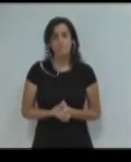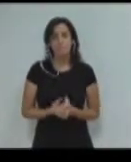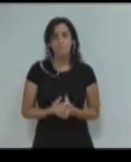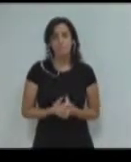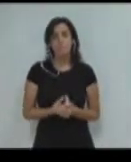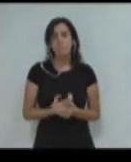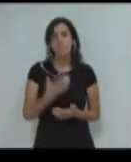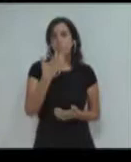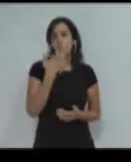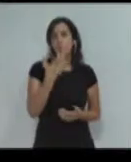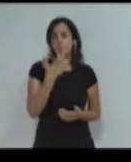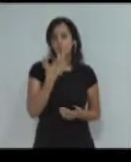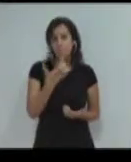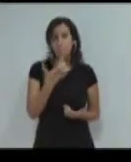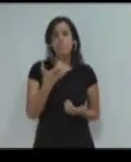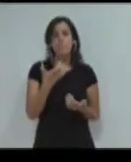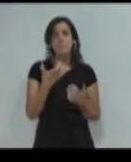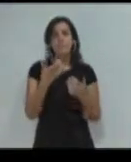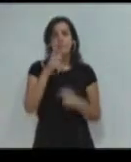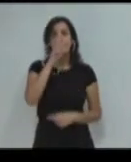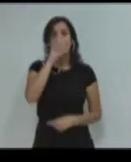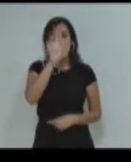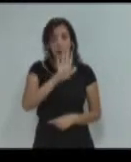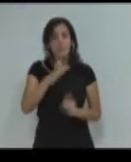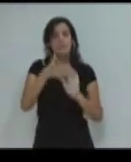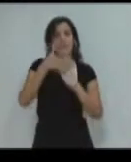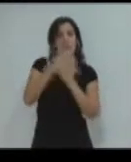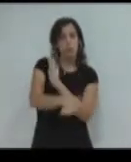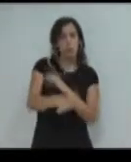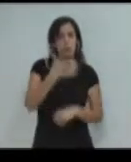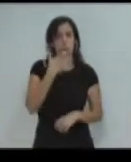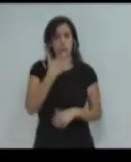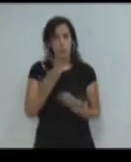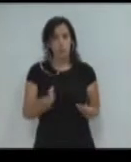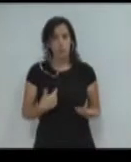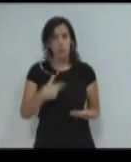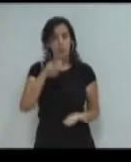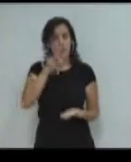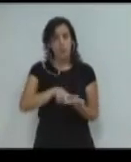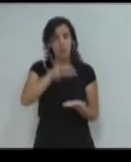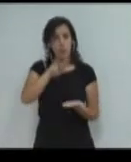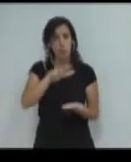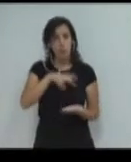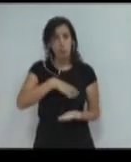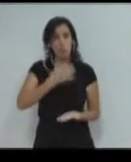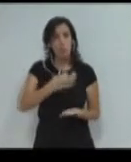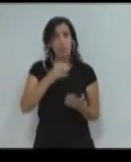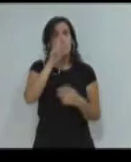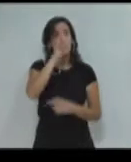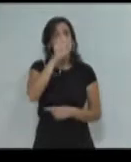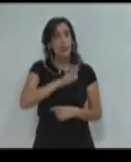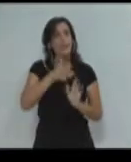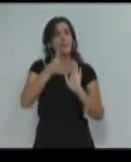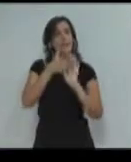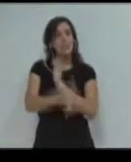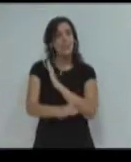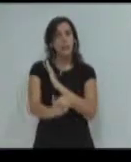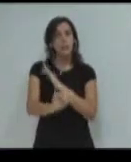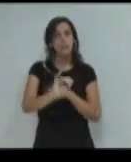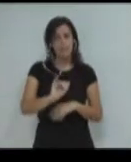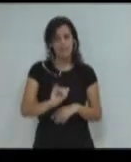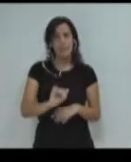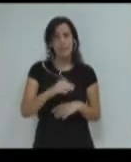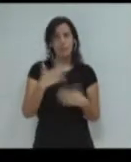Pongamos el caso de las descripciones de las imágenes. El validador te puede decir que la imagen está descrita, pero no